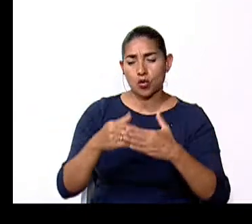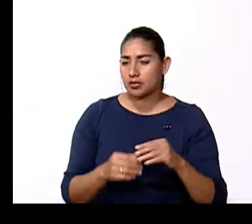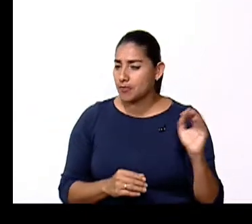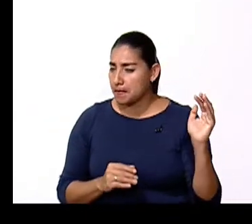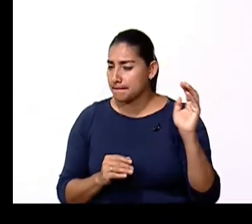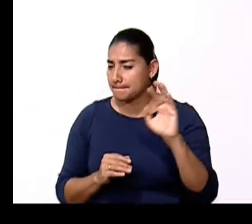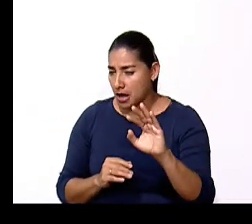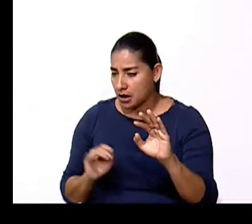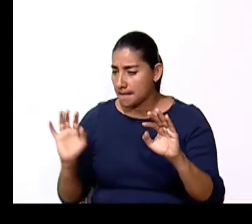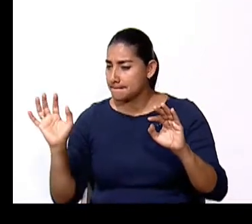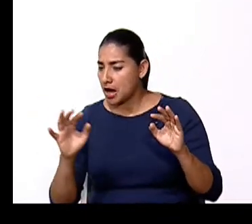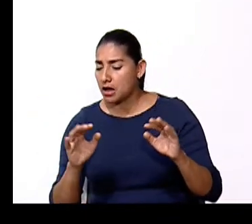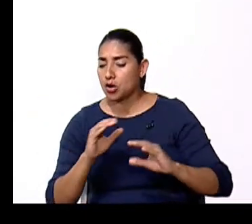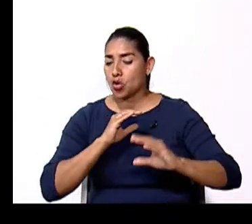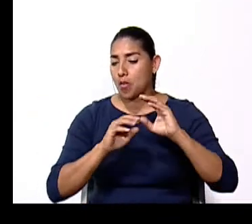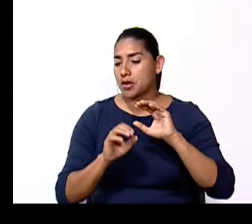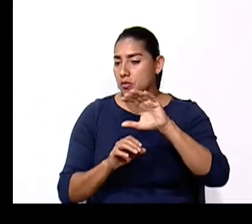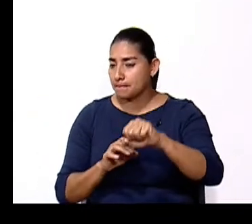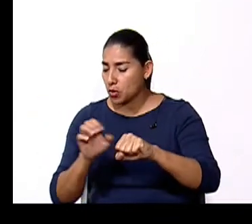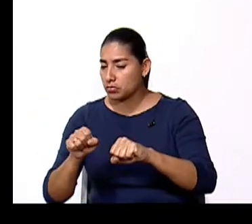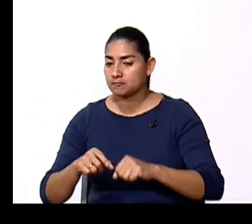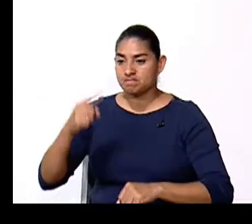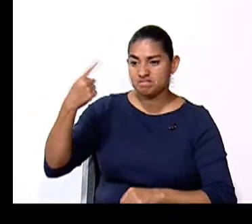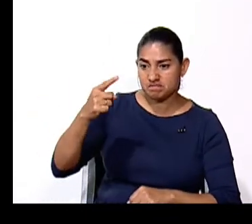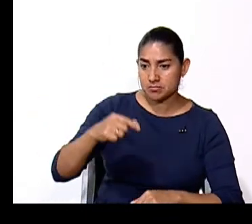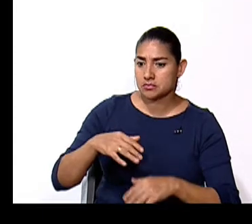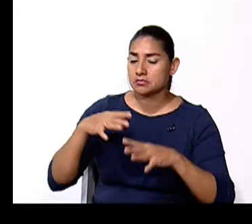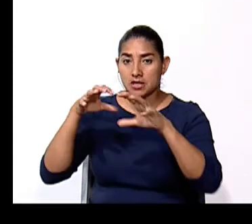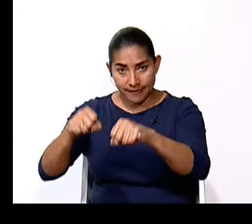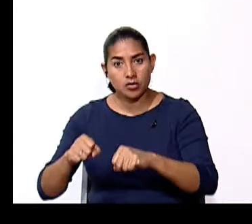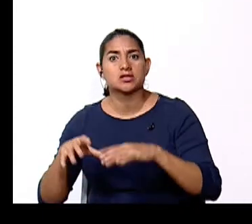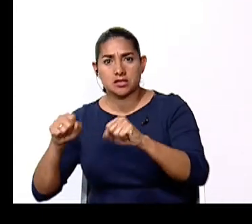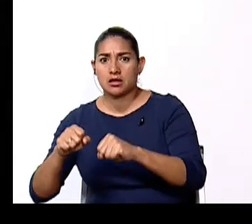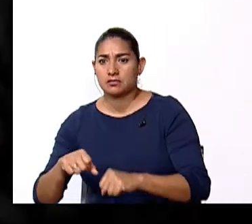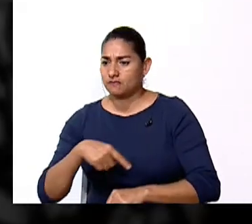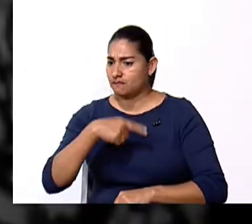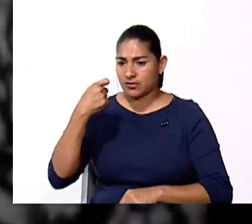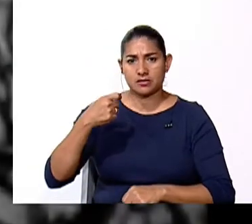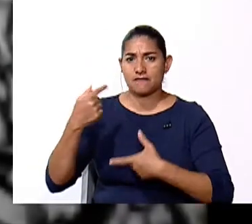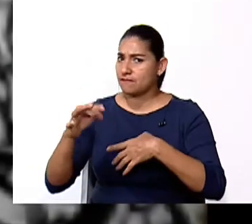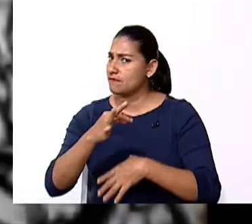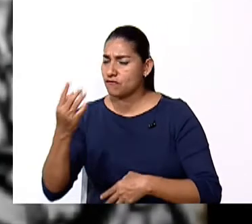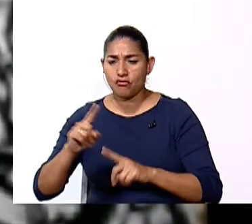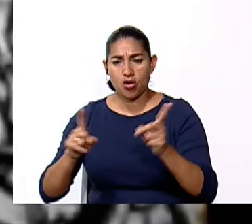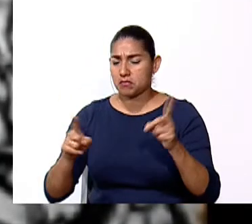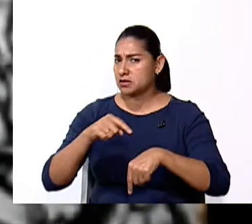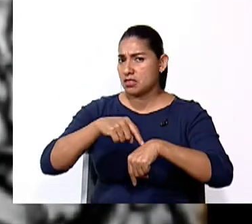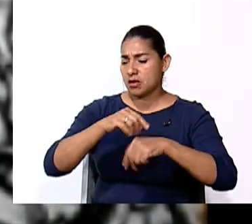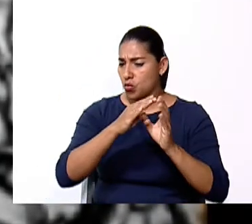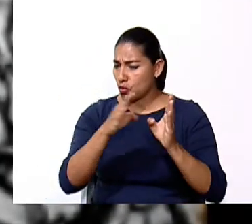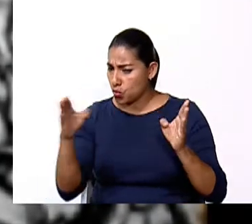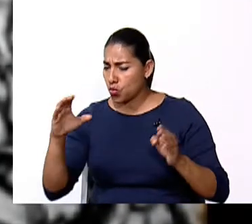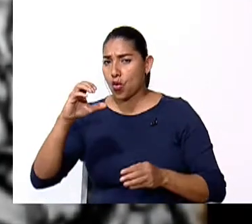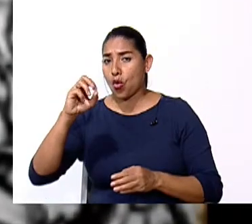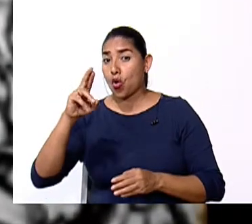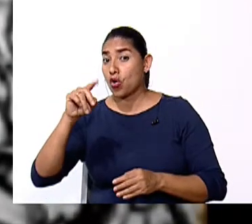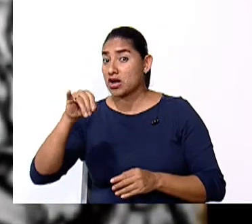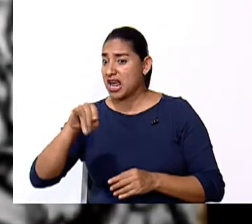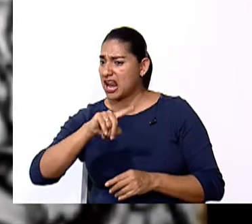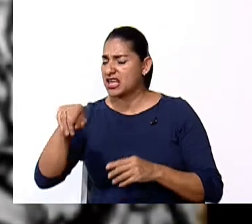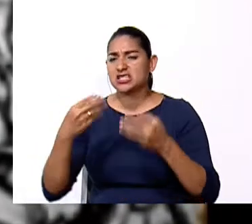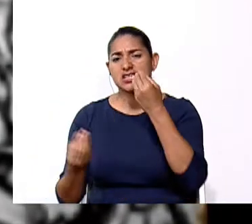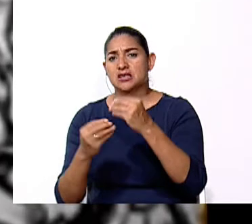estos que vinieron a ser despojados de sus lugares. ¿Ustedes saben cuáles son